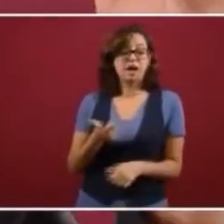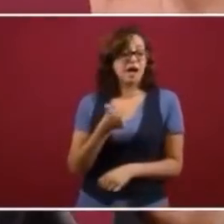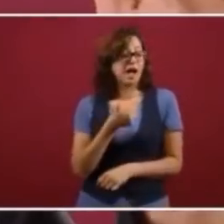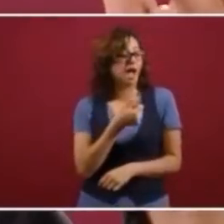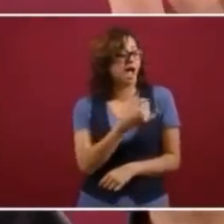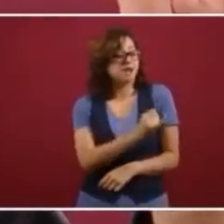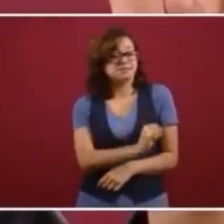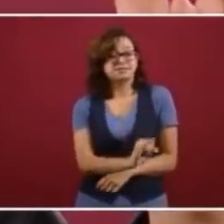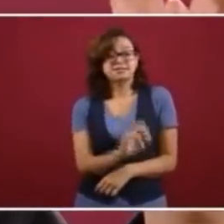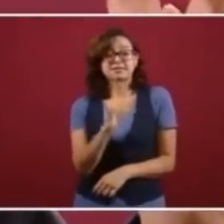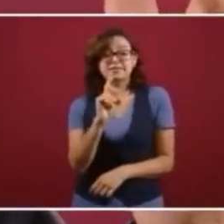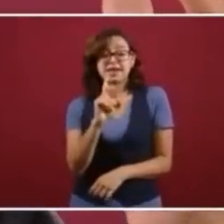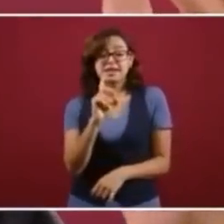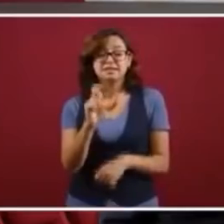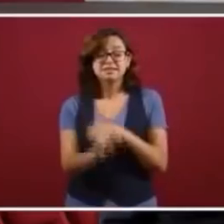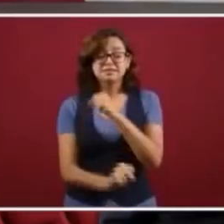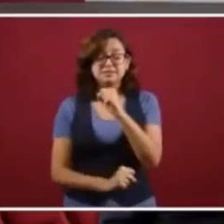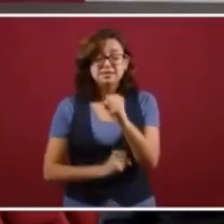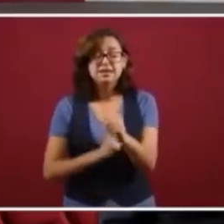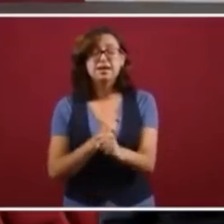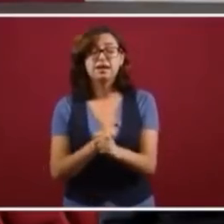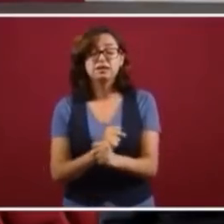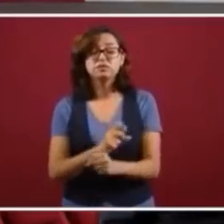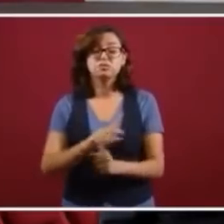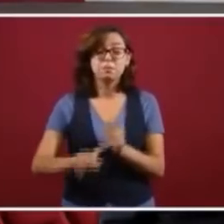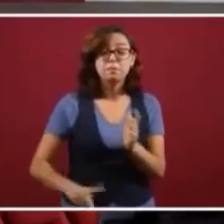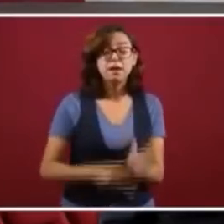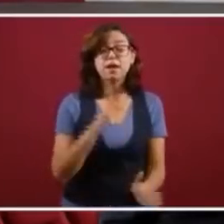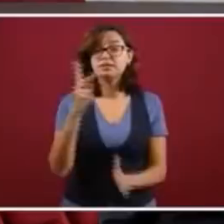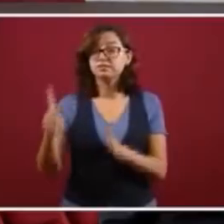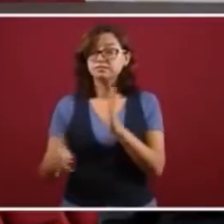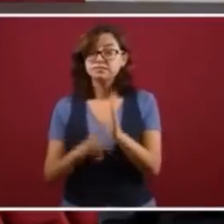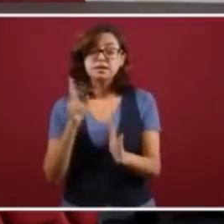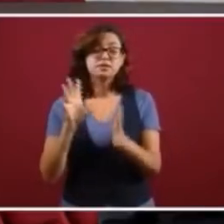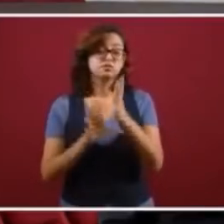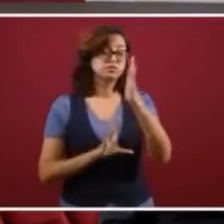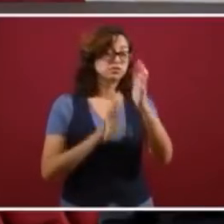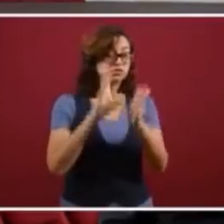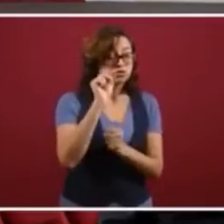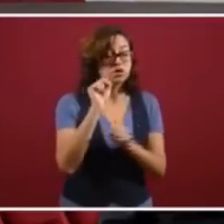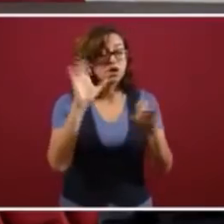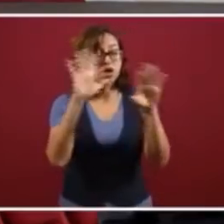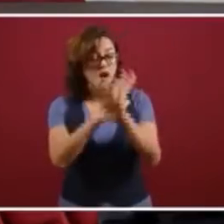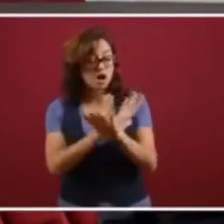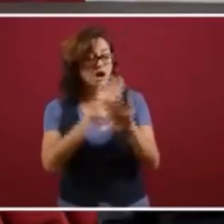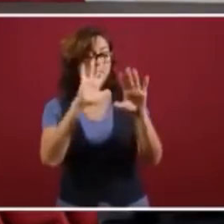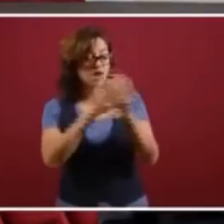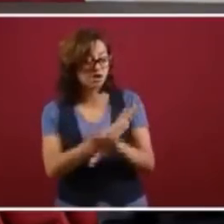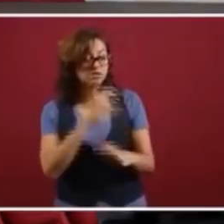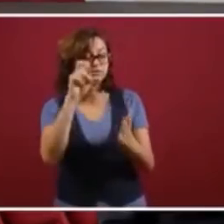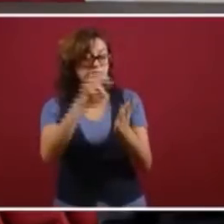30 años cambiando la Constitución con ese propósito y luego